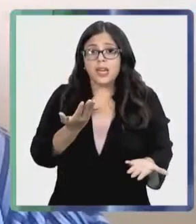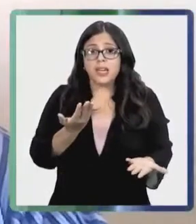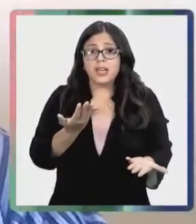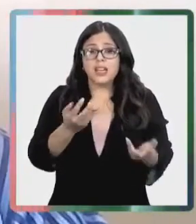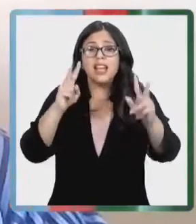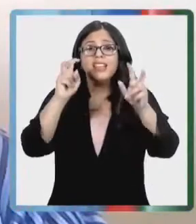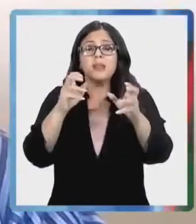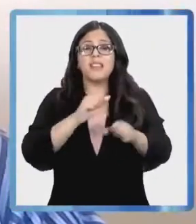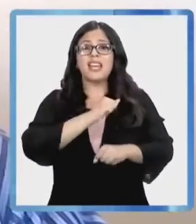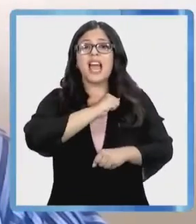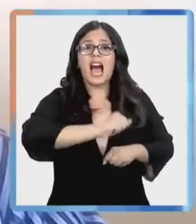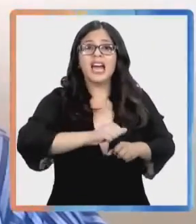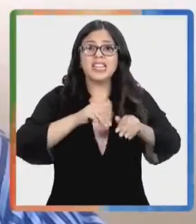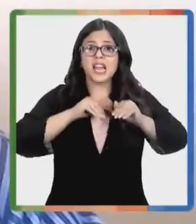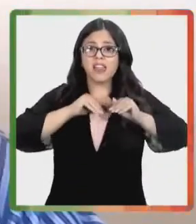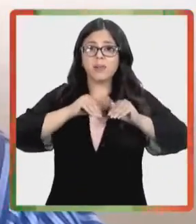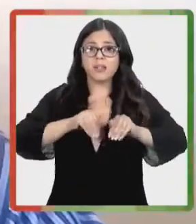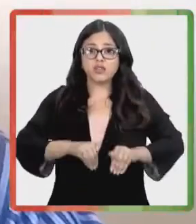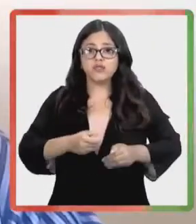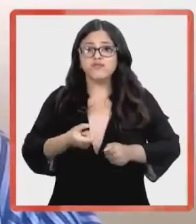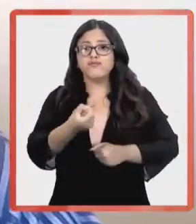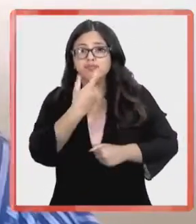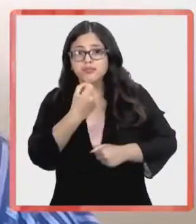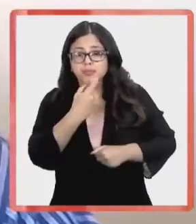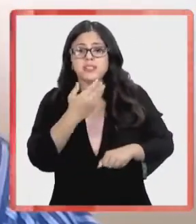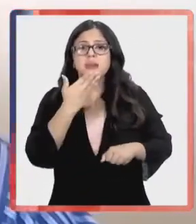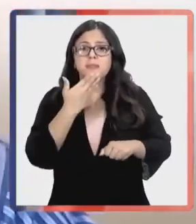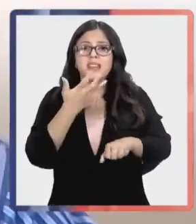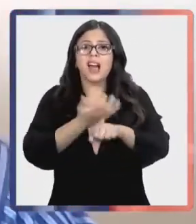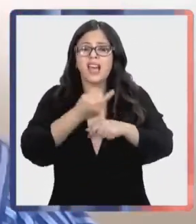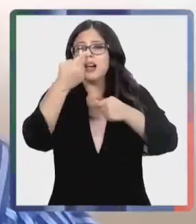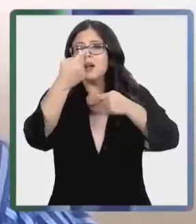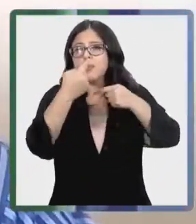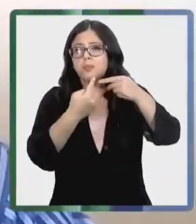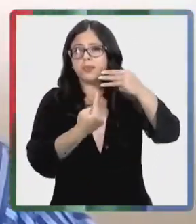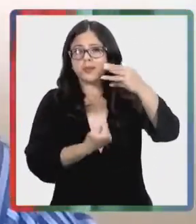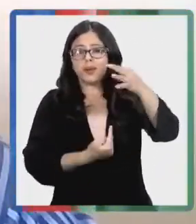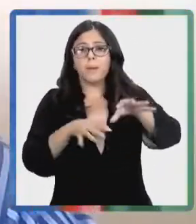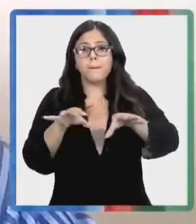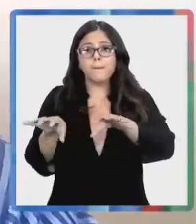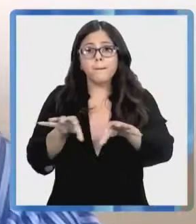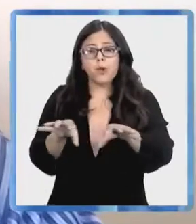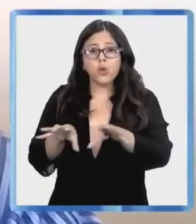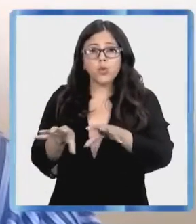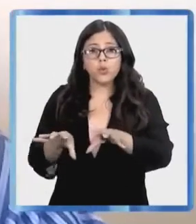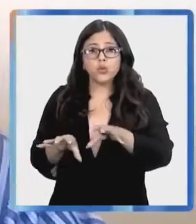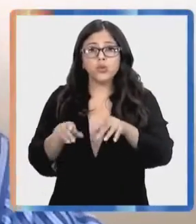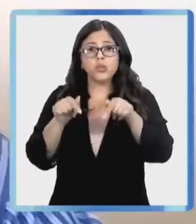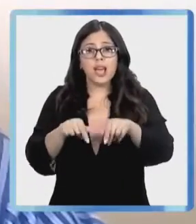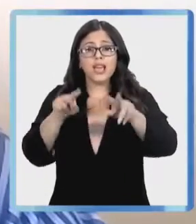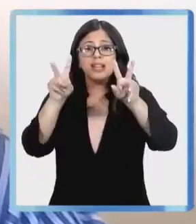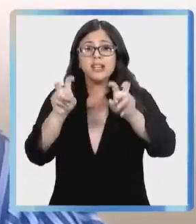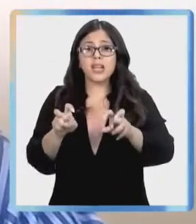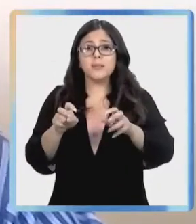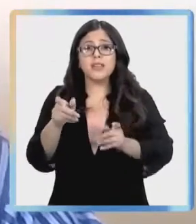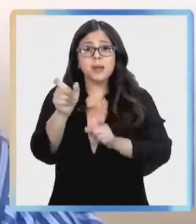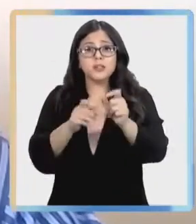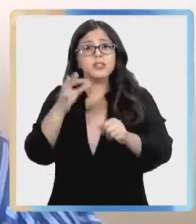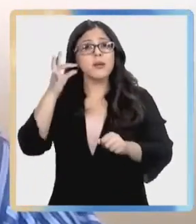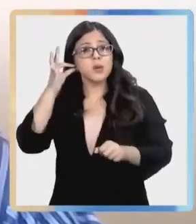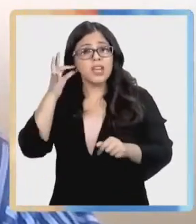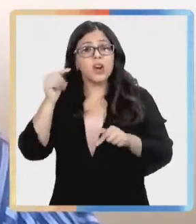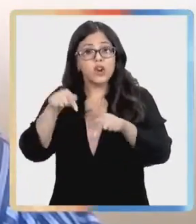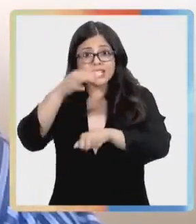los antidepresivos. También aquí existe un abanico importante de productos que en el caso de mujeres